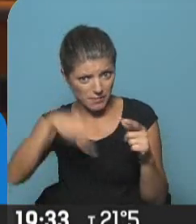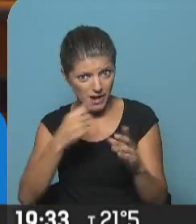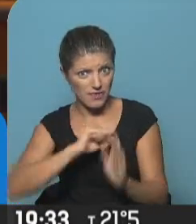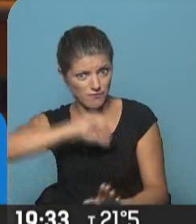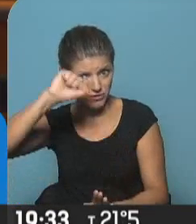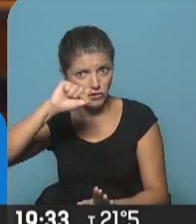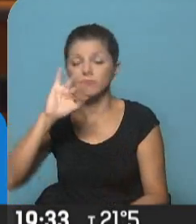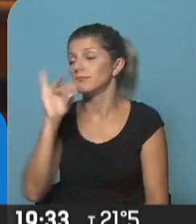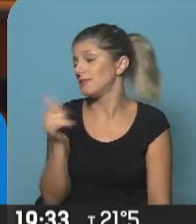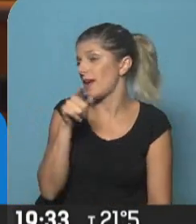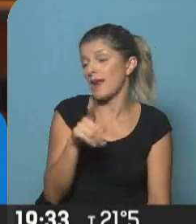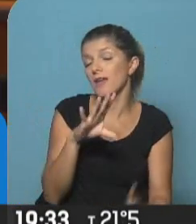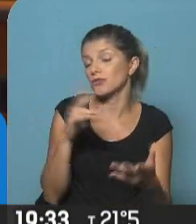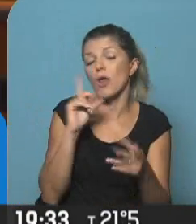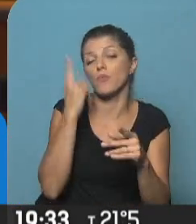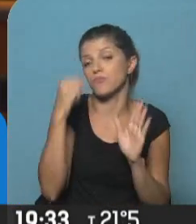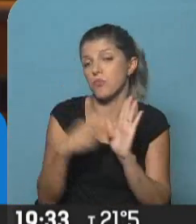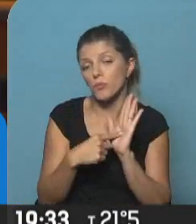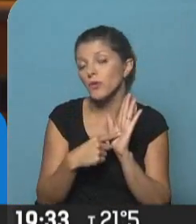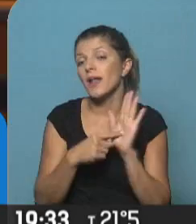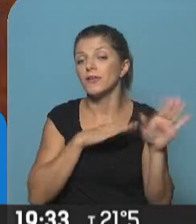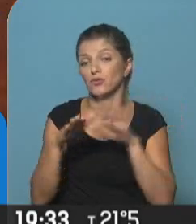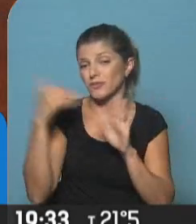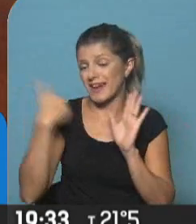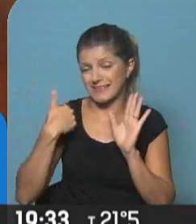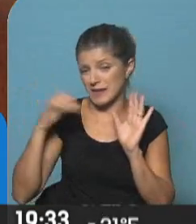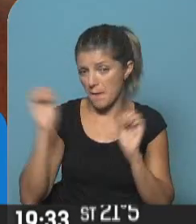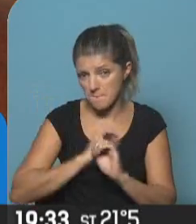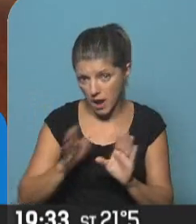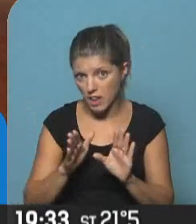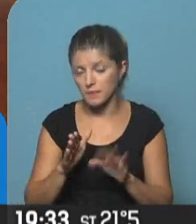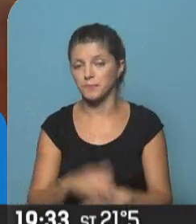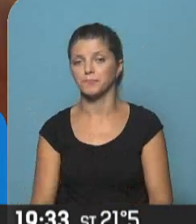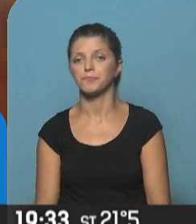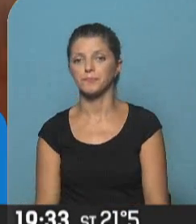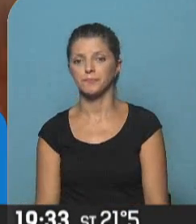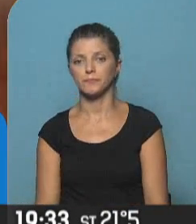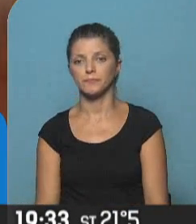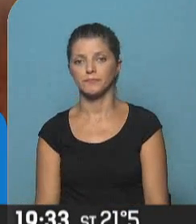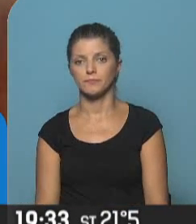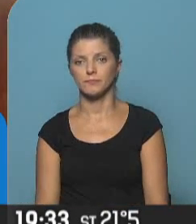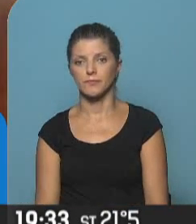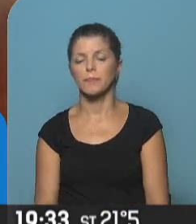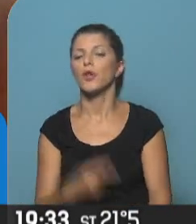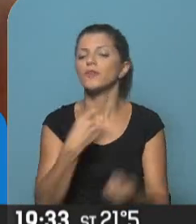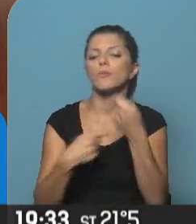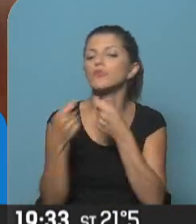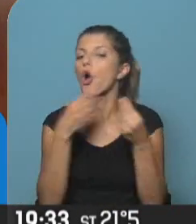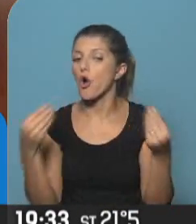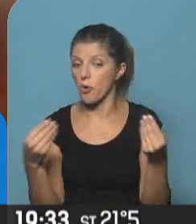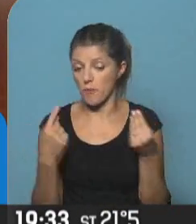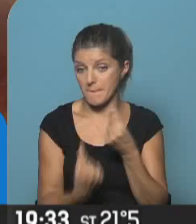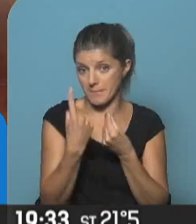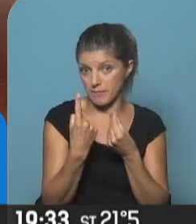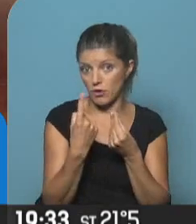déficit fiscal extraordinario que la Argentina tuvo y que sigue teniendo en gran parte, y se financiaba de dos maneras. Por un